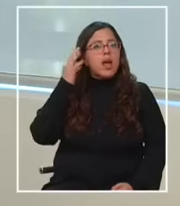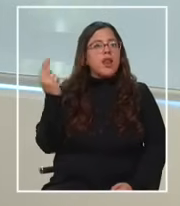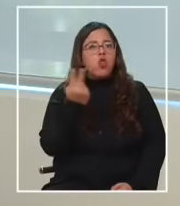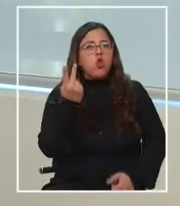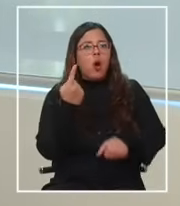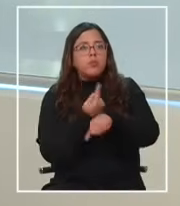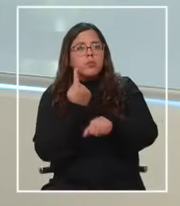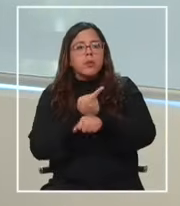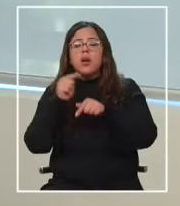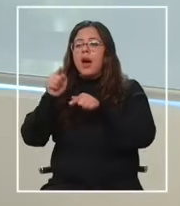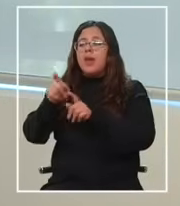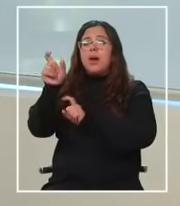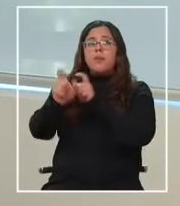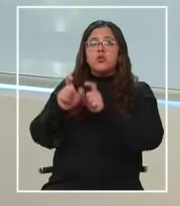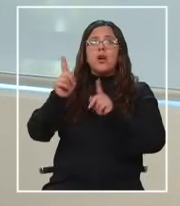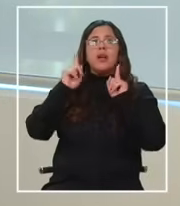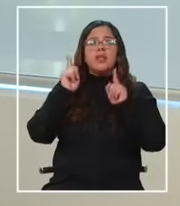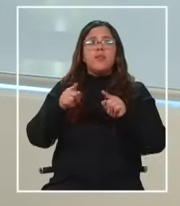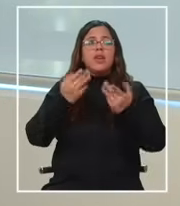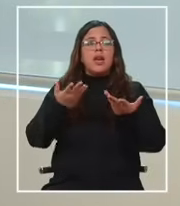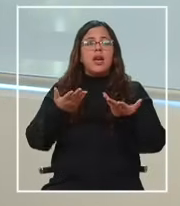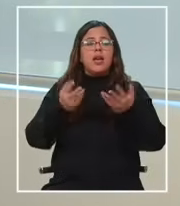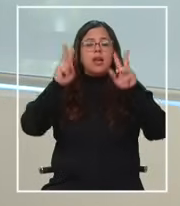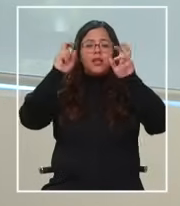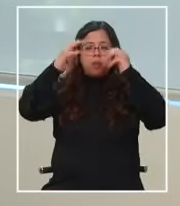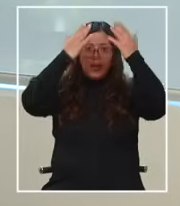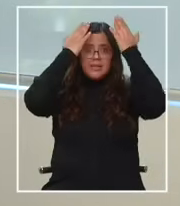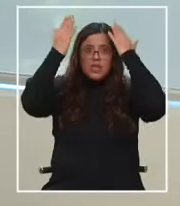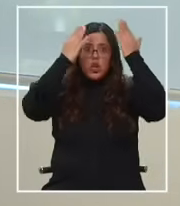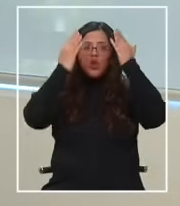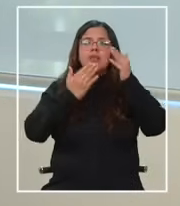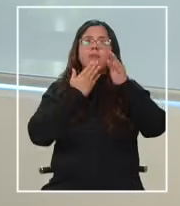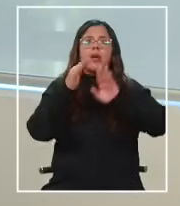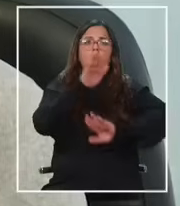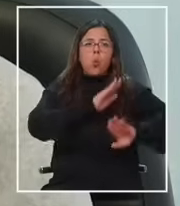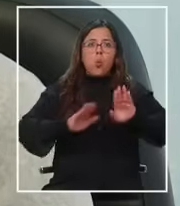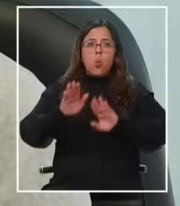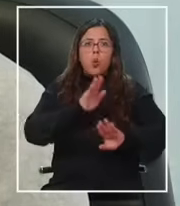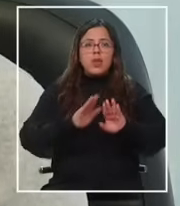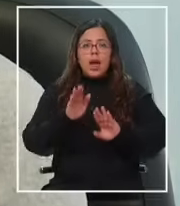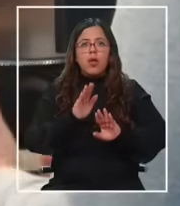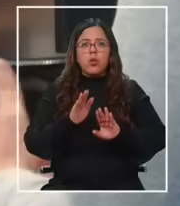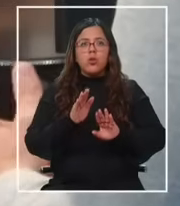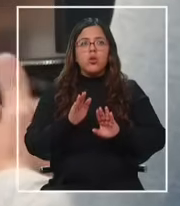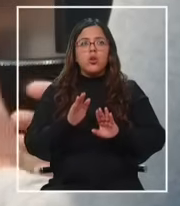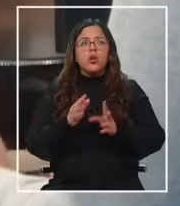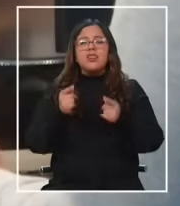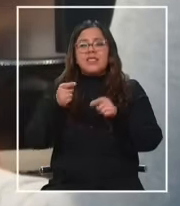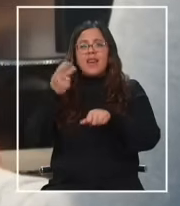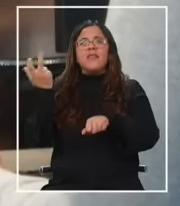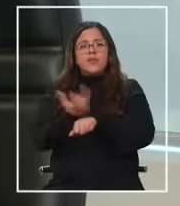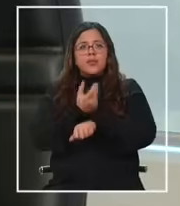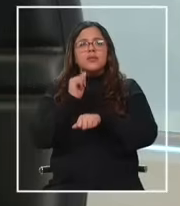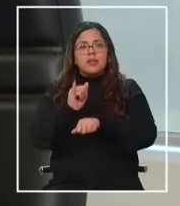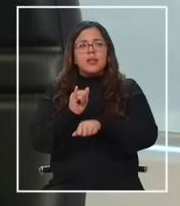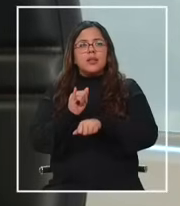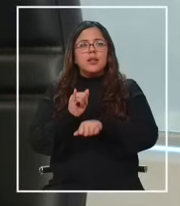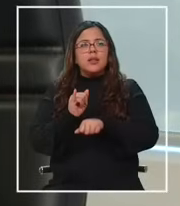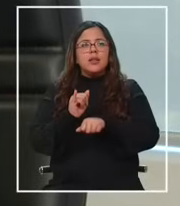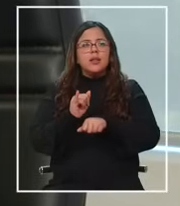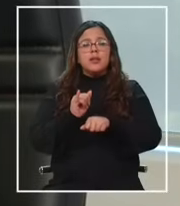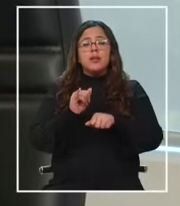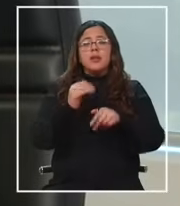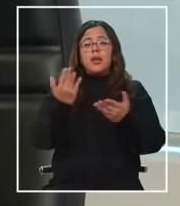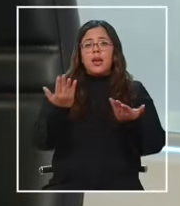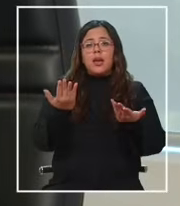hacerse cargo, por instrucción del tribunal, de la estabilización emocional y el resguardo de su integridad. Evidentemente, algo falló en esa cadena. En una